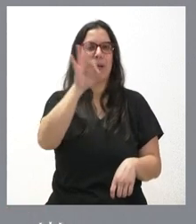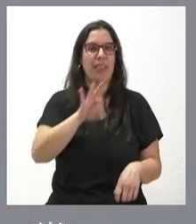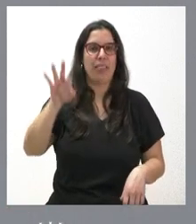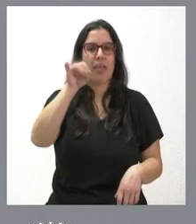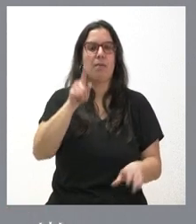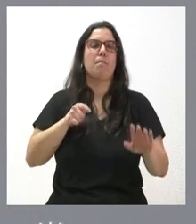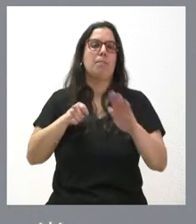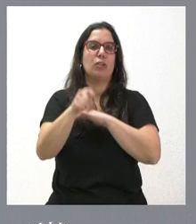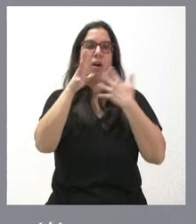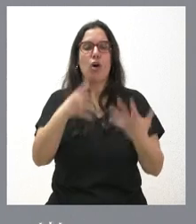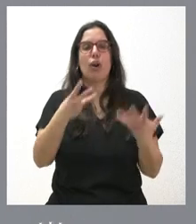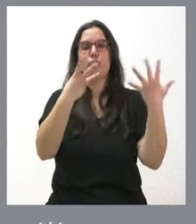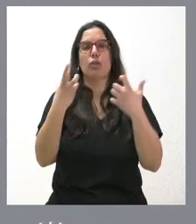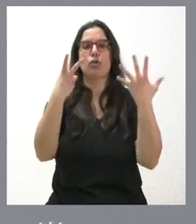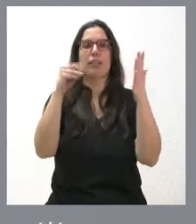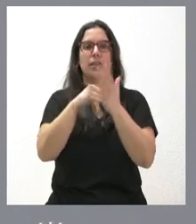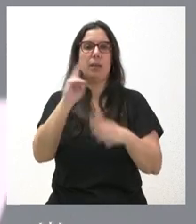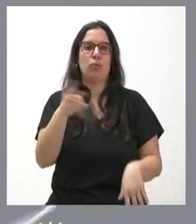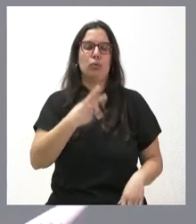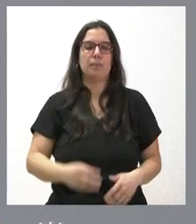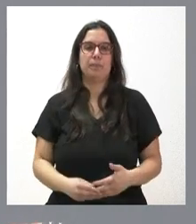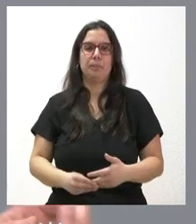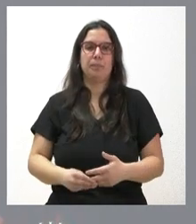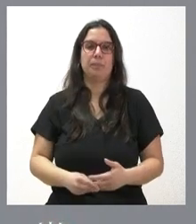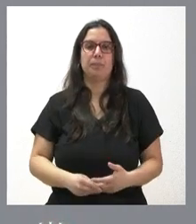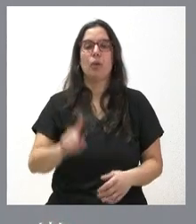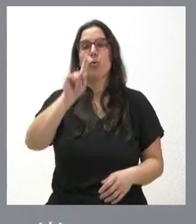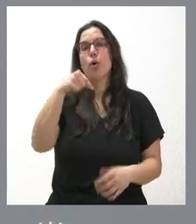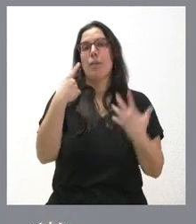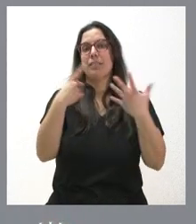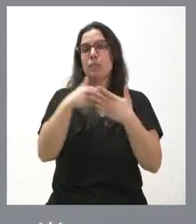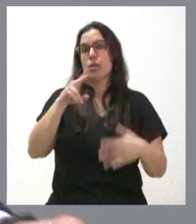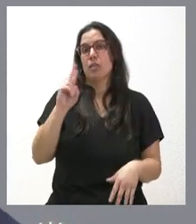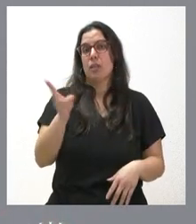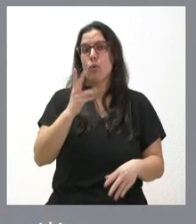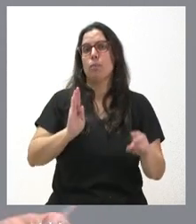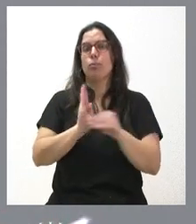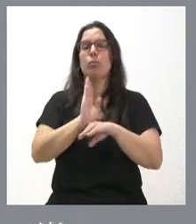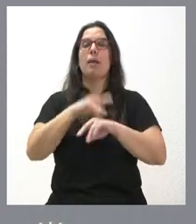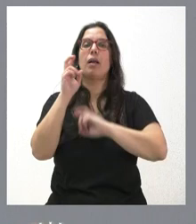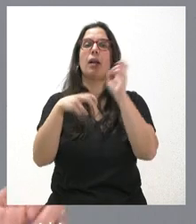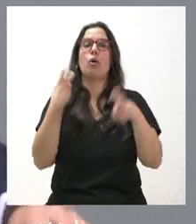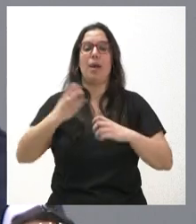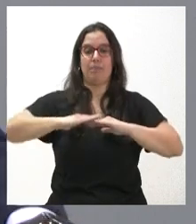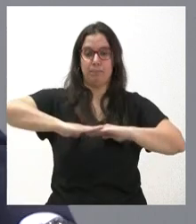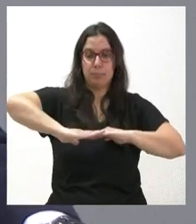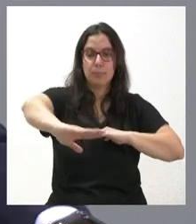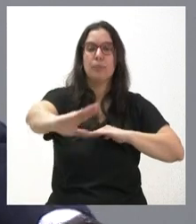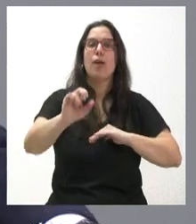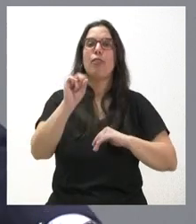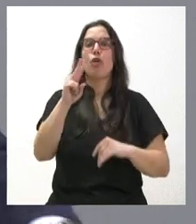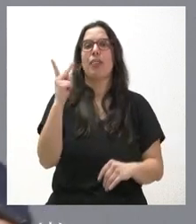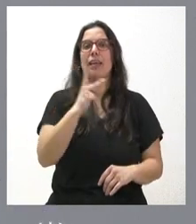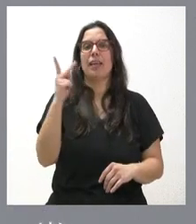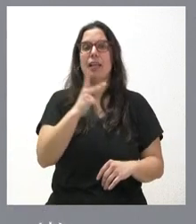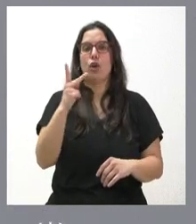de 870,000 1,6 millones de euros se destinan a la renovación del firme en 12 km de